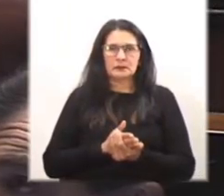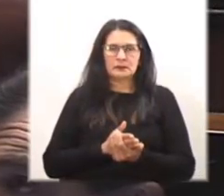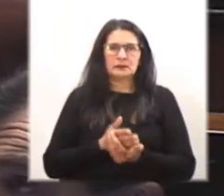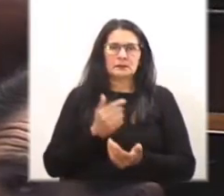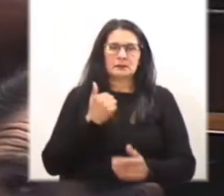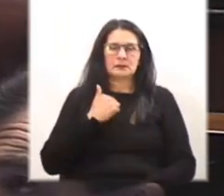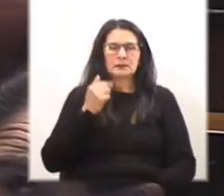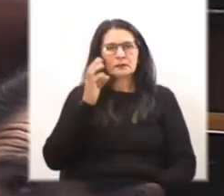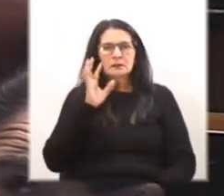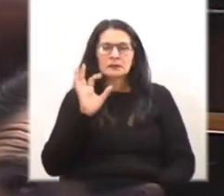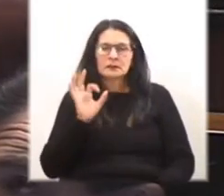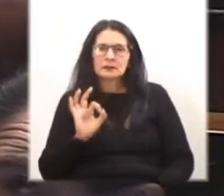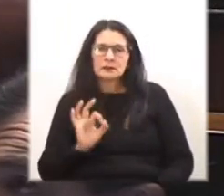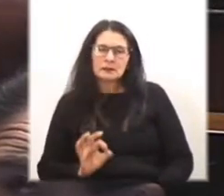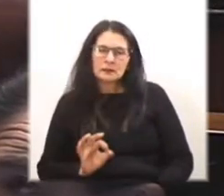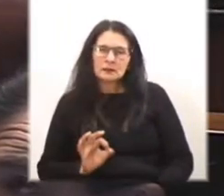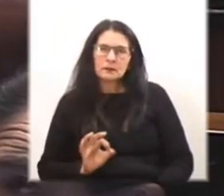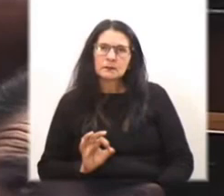creo